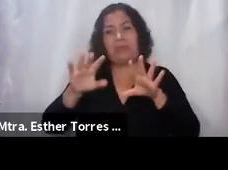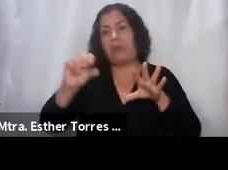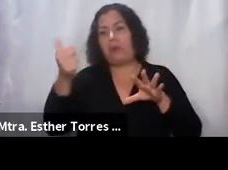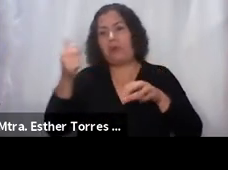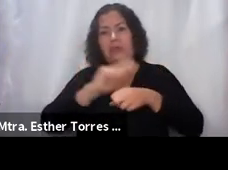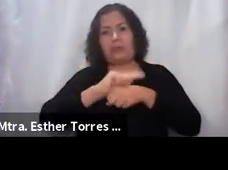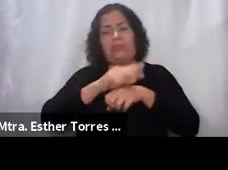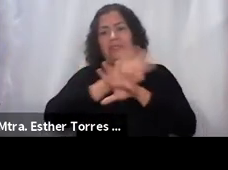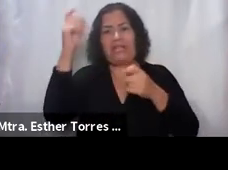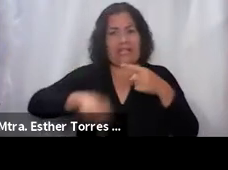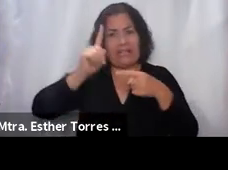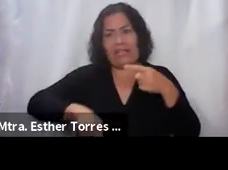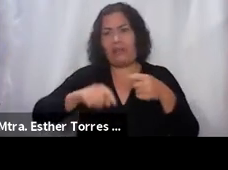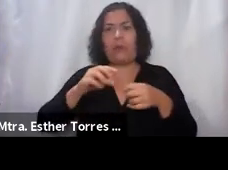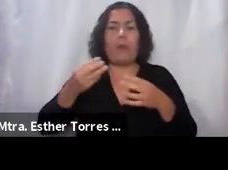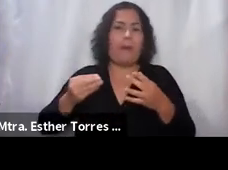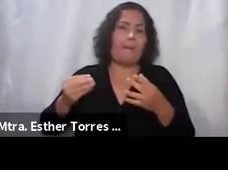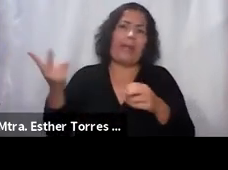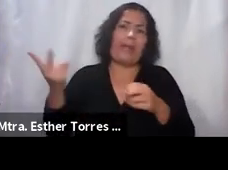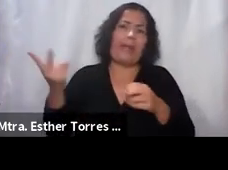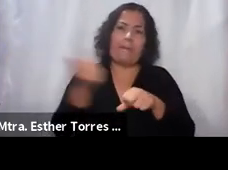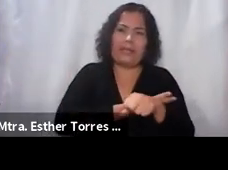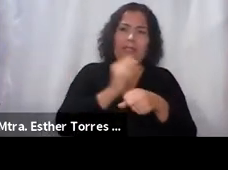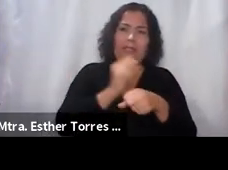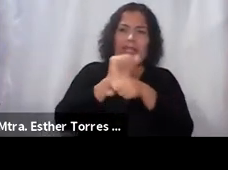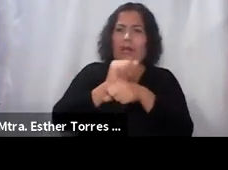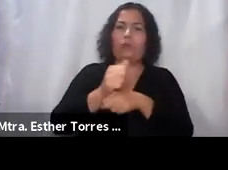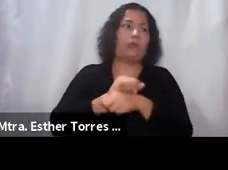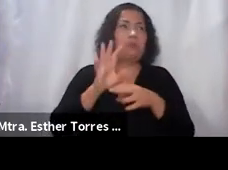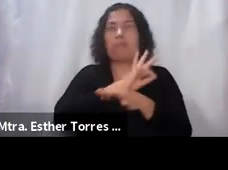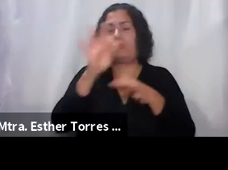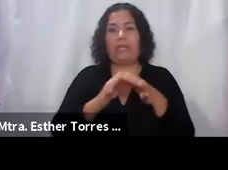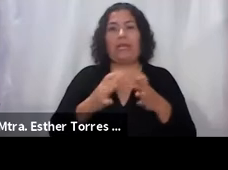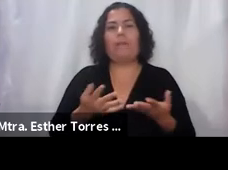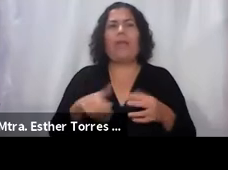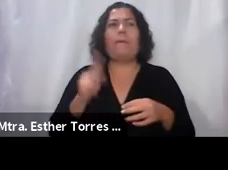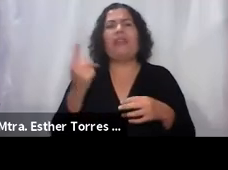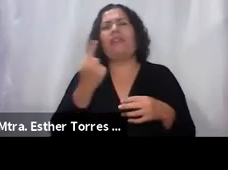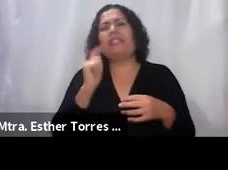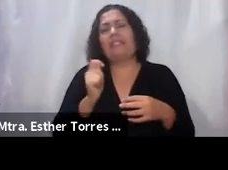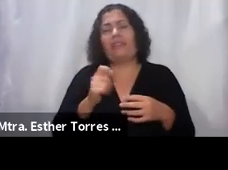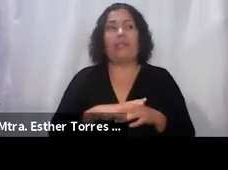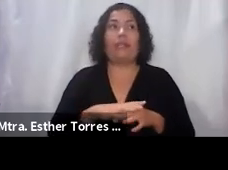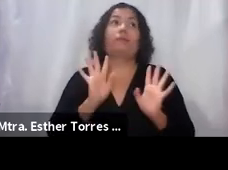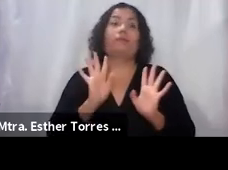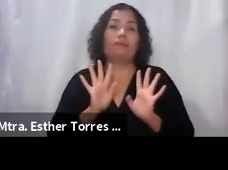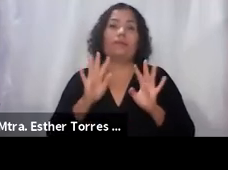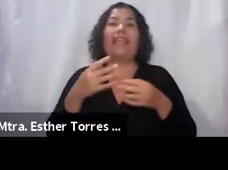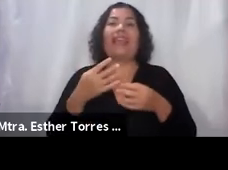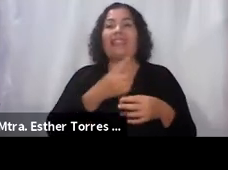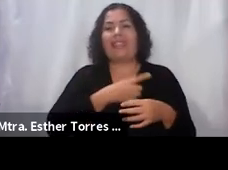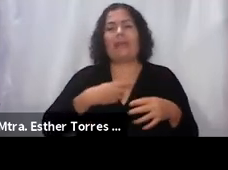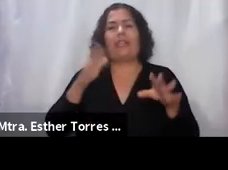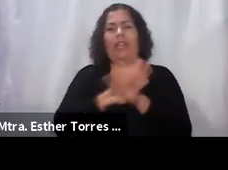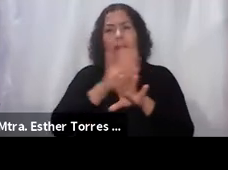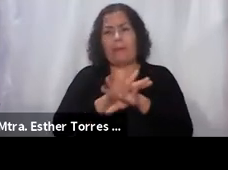estos cambios? Pues a lo mejor hay que cambiar las paradas de transporte, hay que cambiar las paradas de taxi,